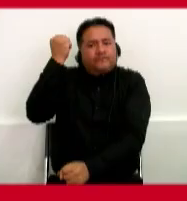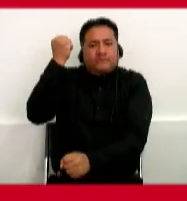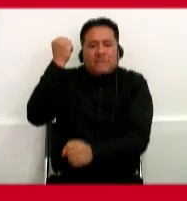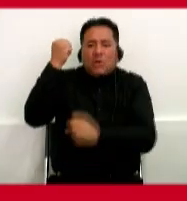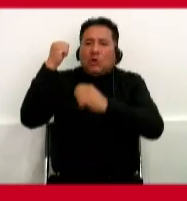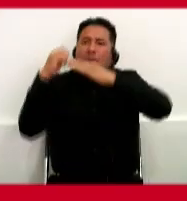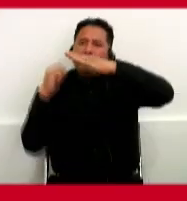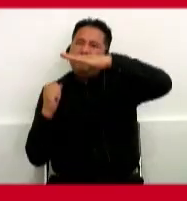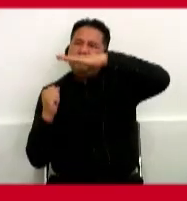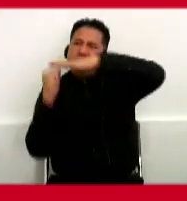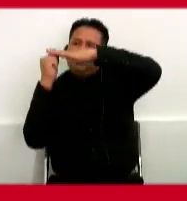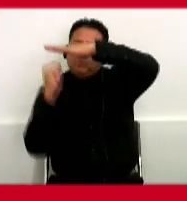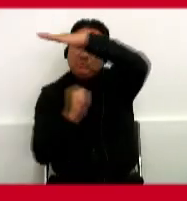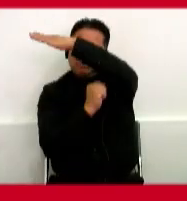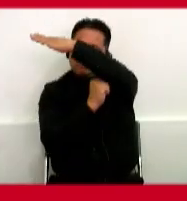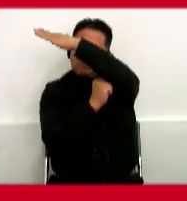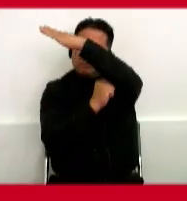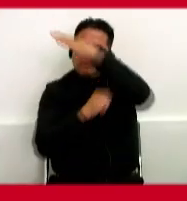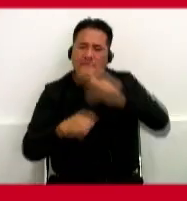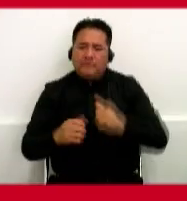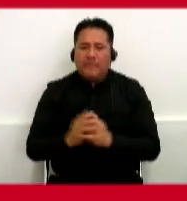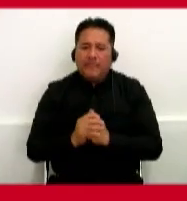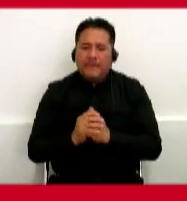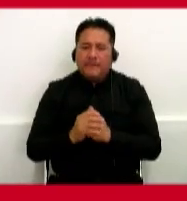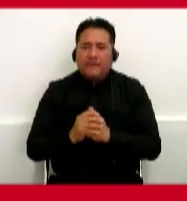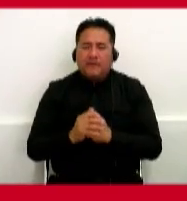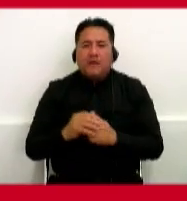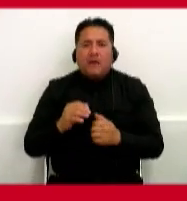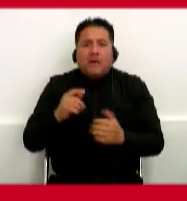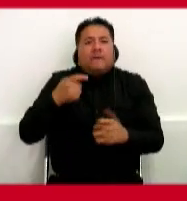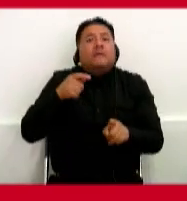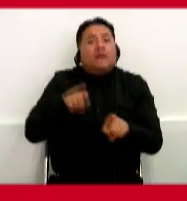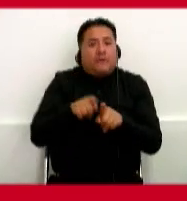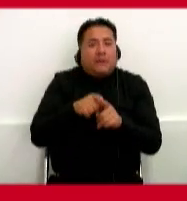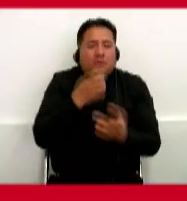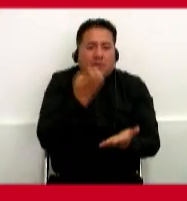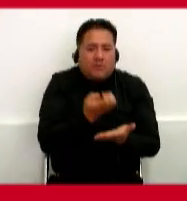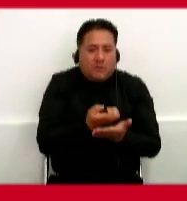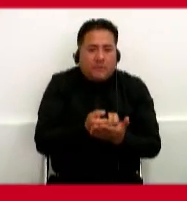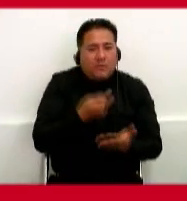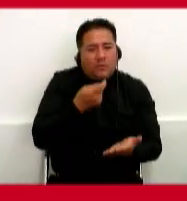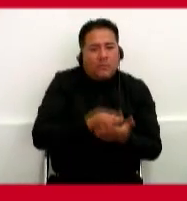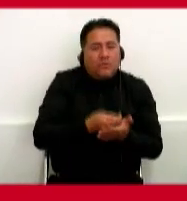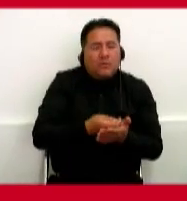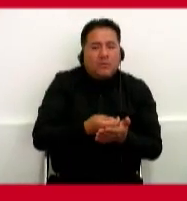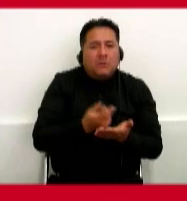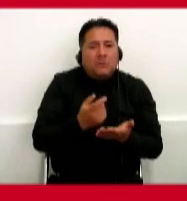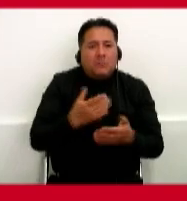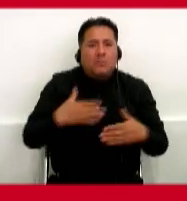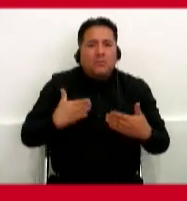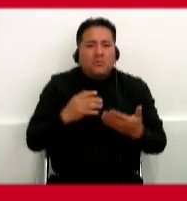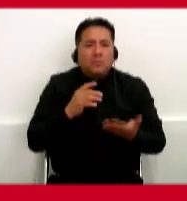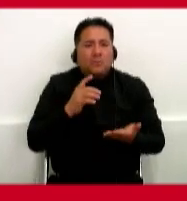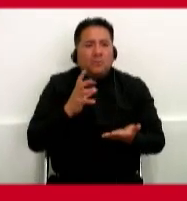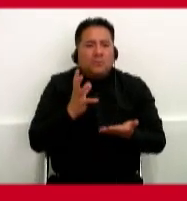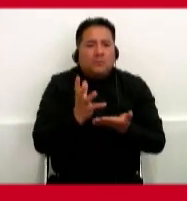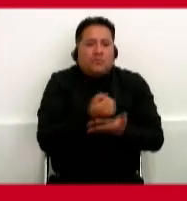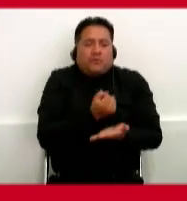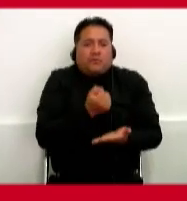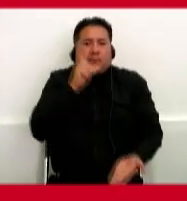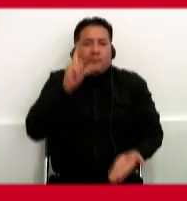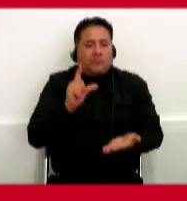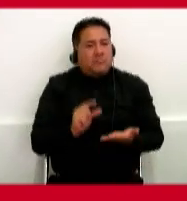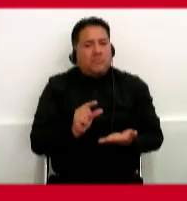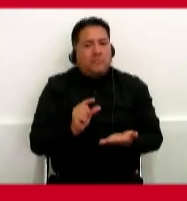habernos mejorado el valor económico, creo que nos marcó una nueva forma de hacer minería más segura